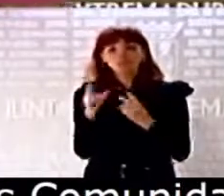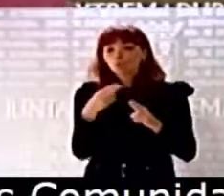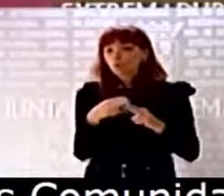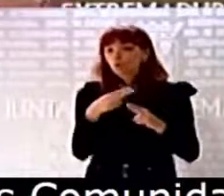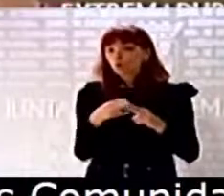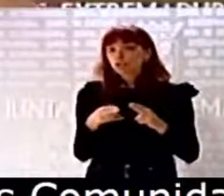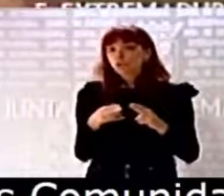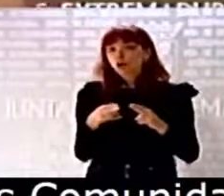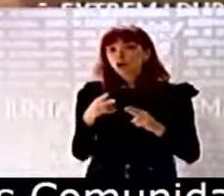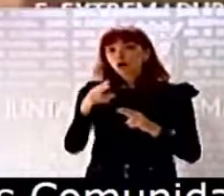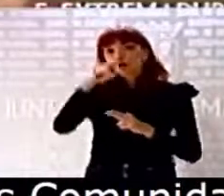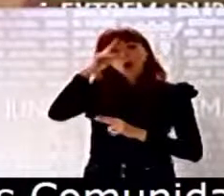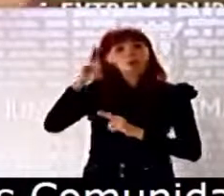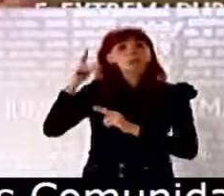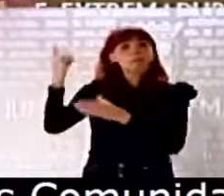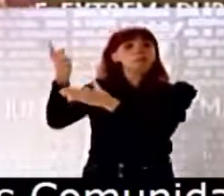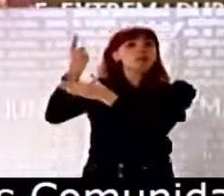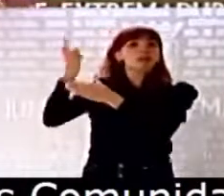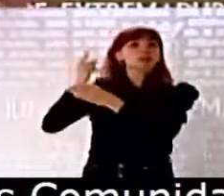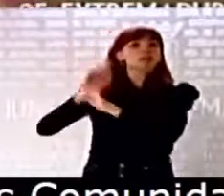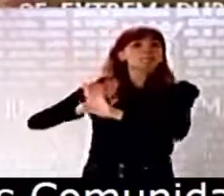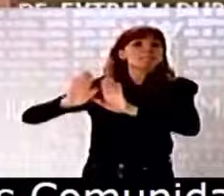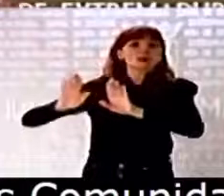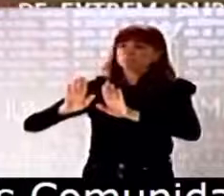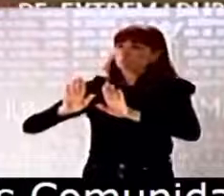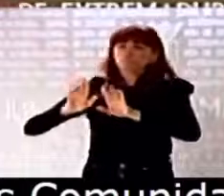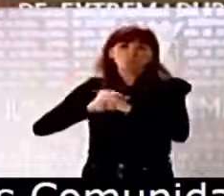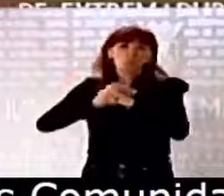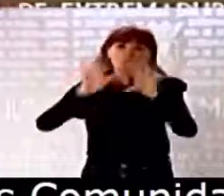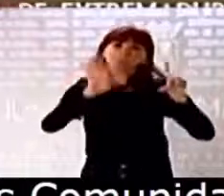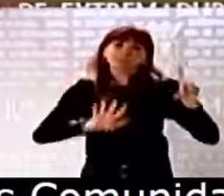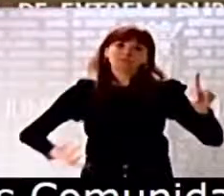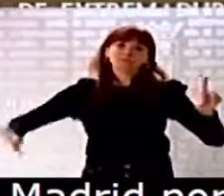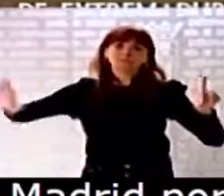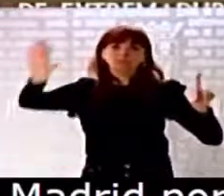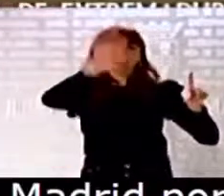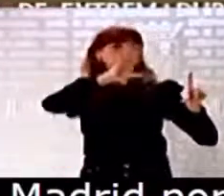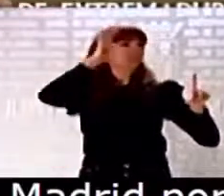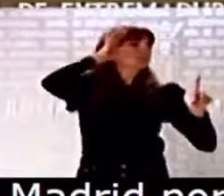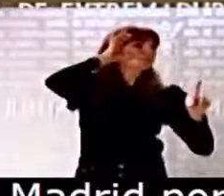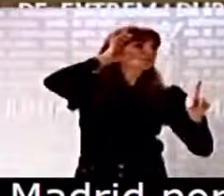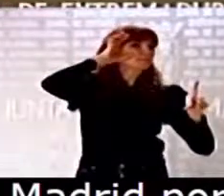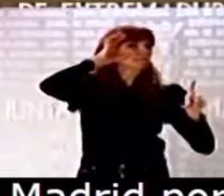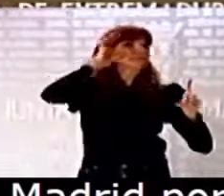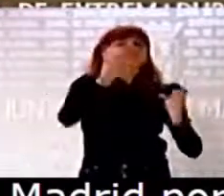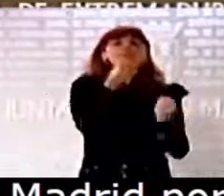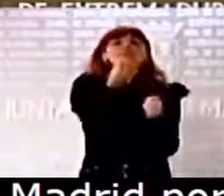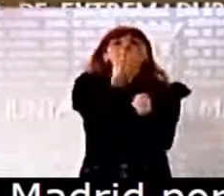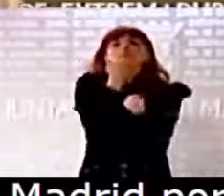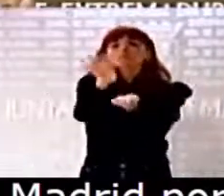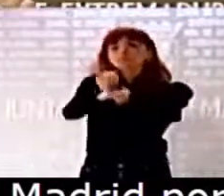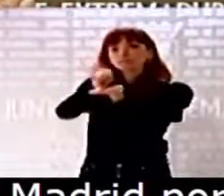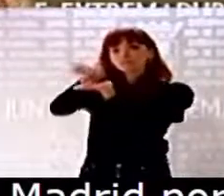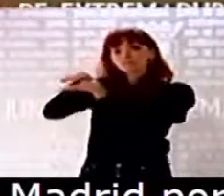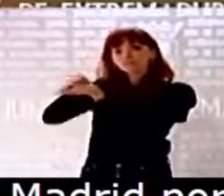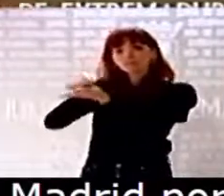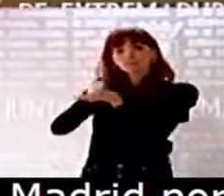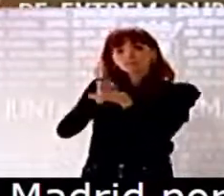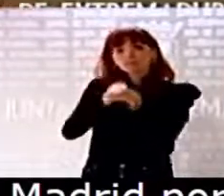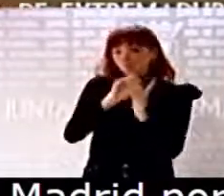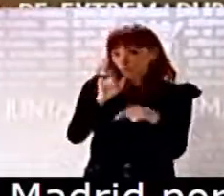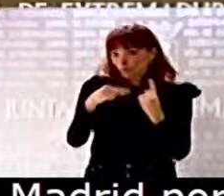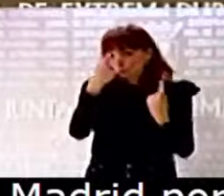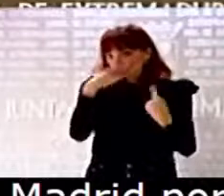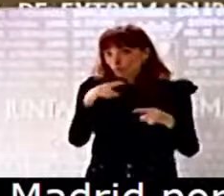allá de Madrid y de la carrera de San Jerónimo, porque esto es escuchar a quienes luego tienen que aplicar las normas